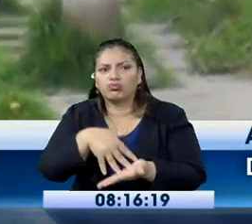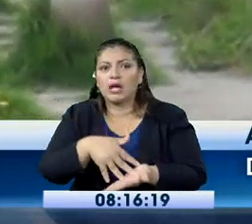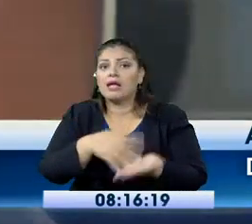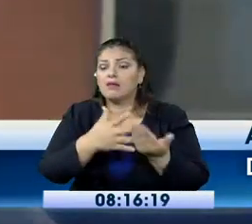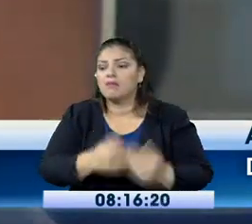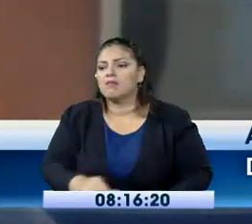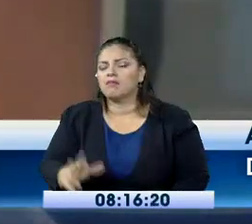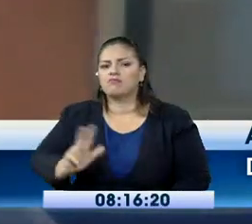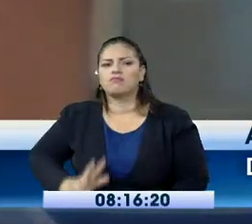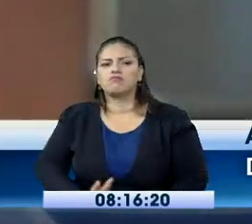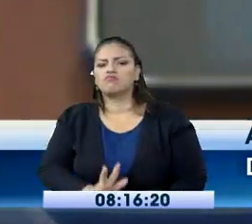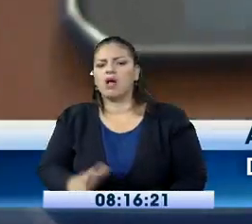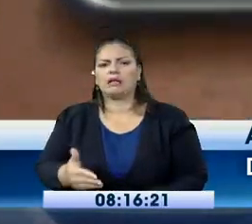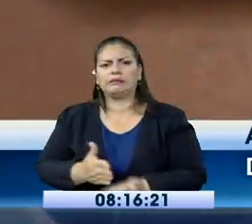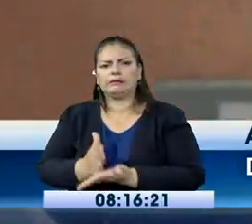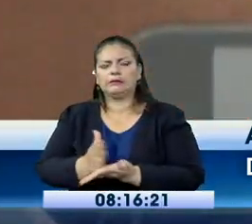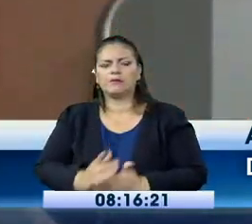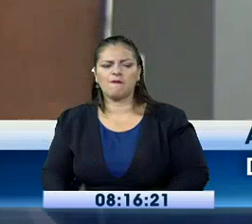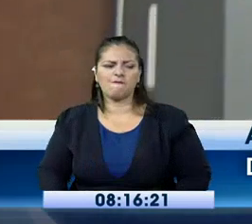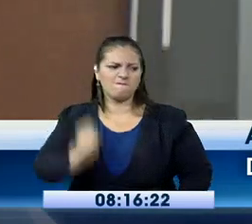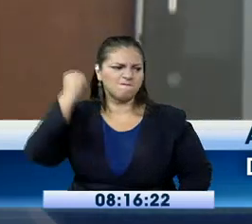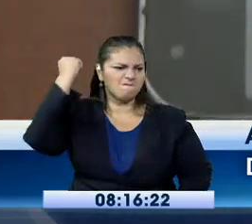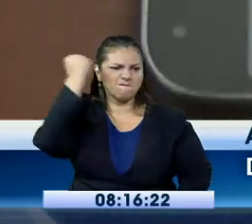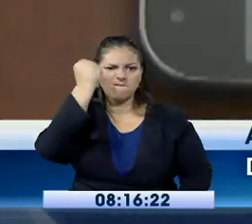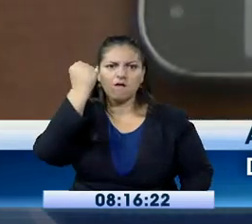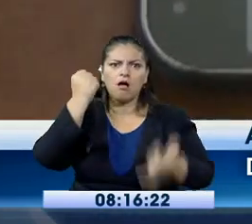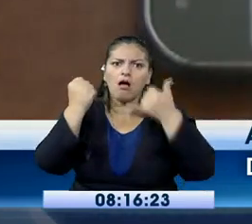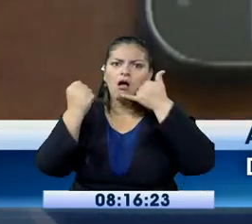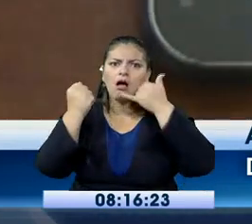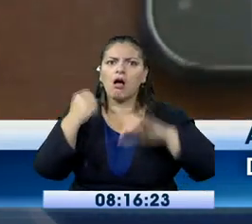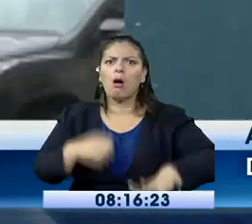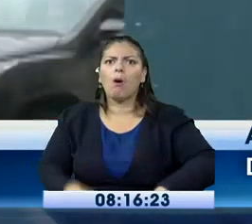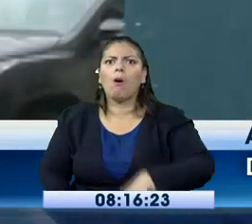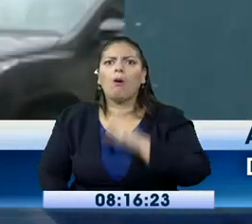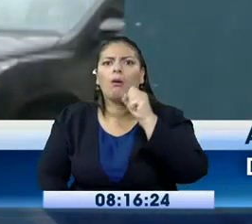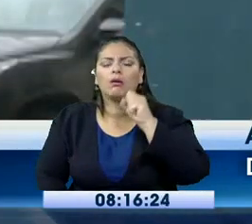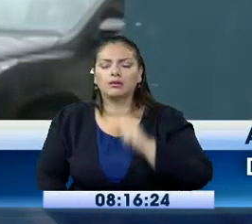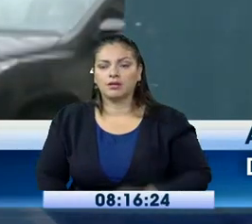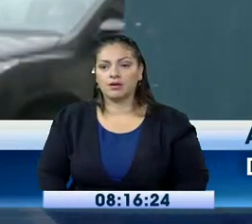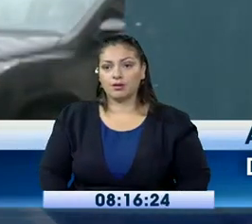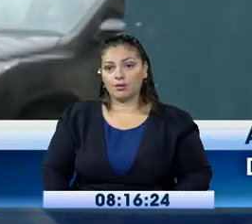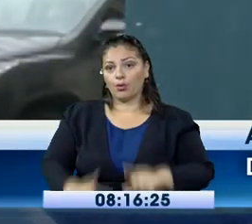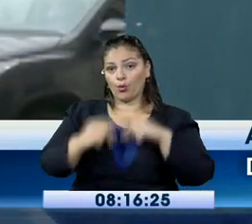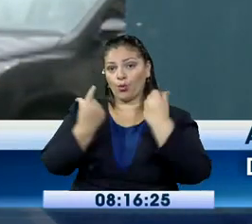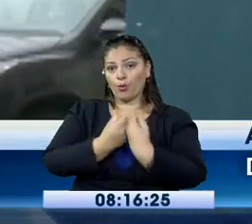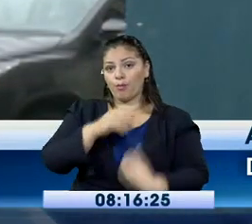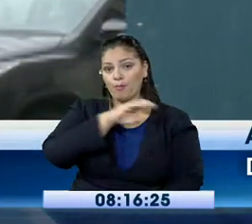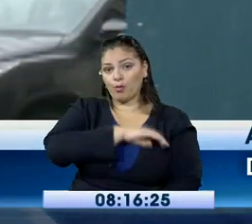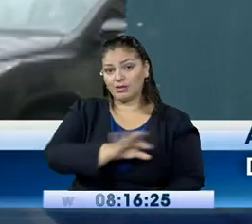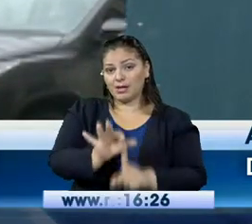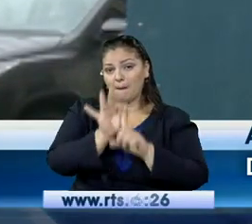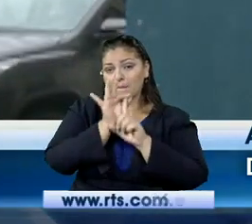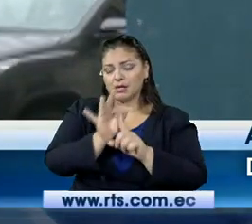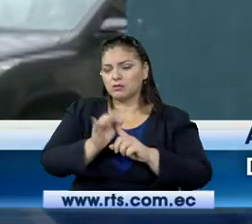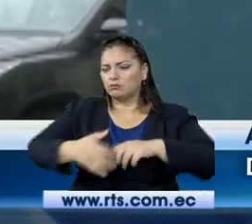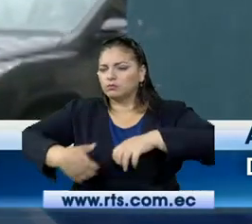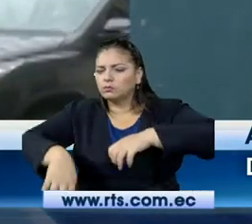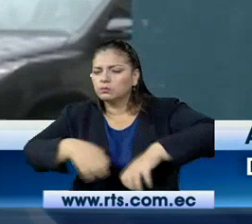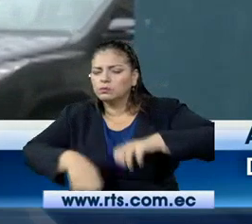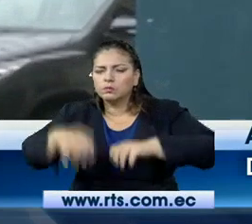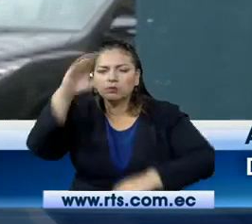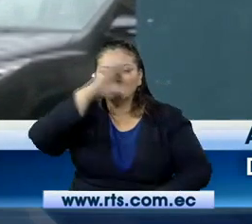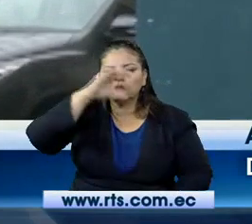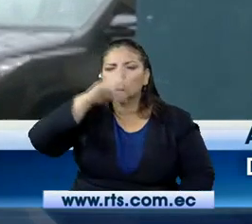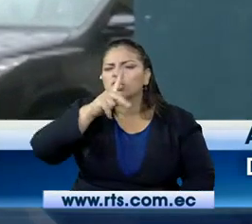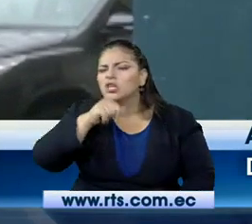transeúntes para robarles los celulares. Las unidades policiales desplegaron un operativo, de lo cual se dio con el paradero de estos